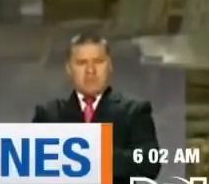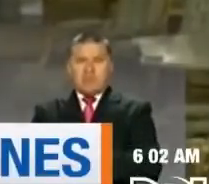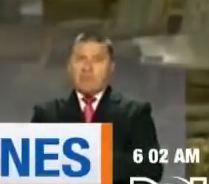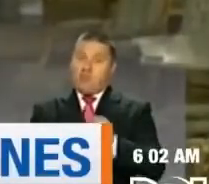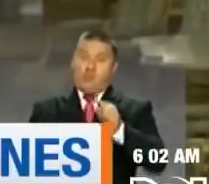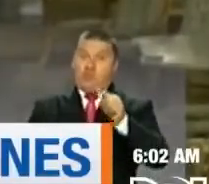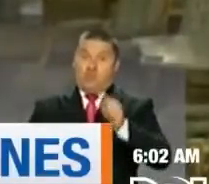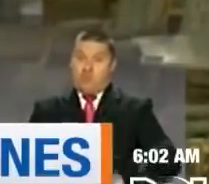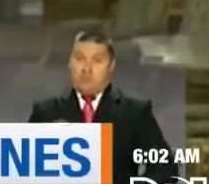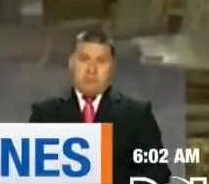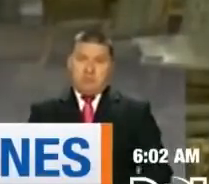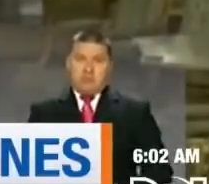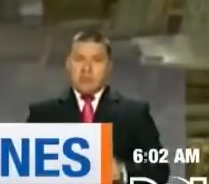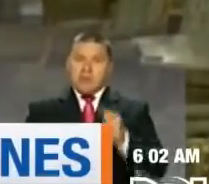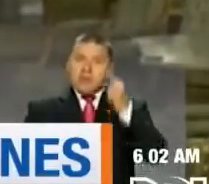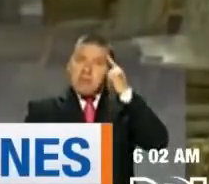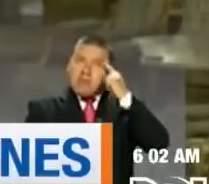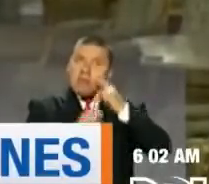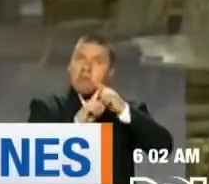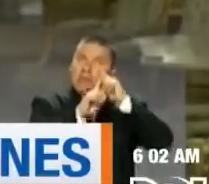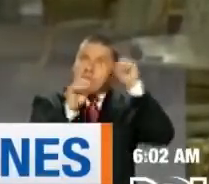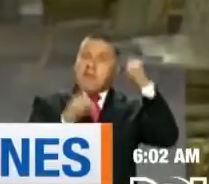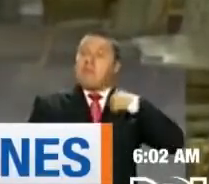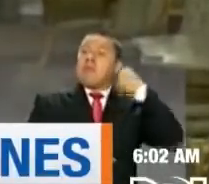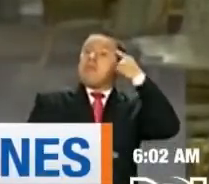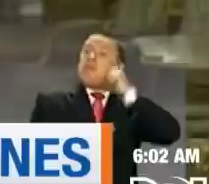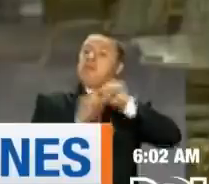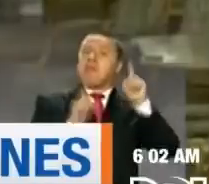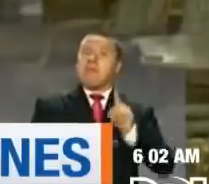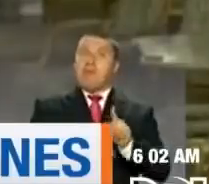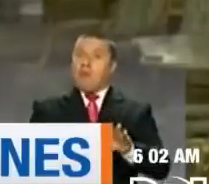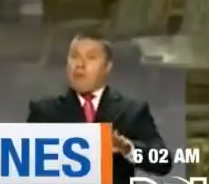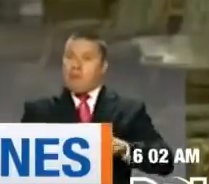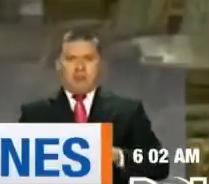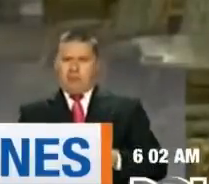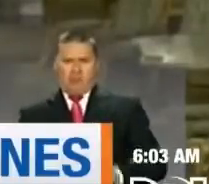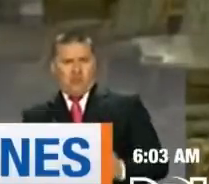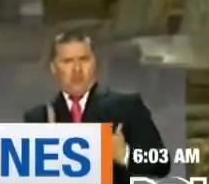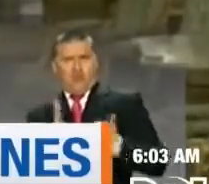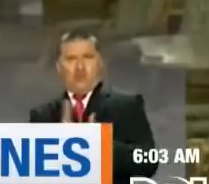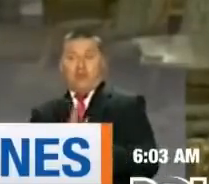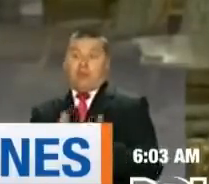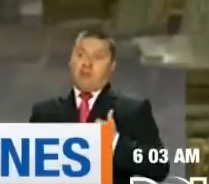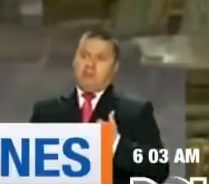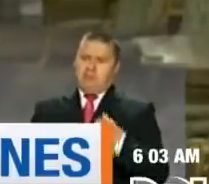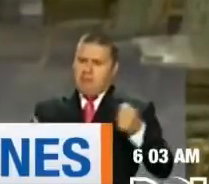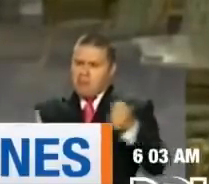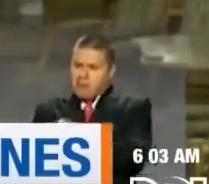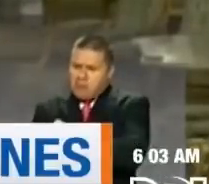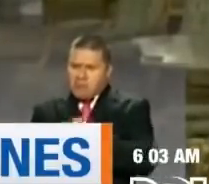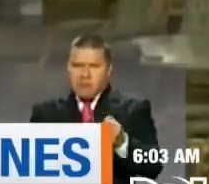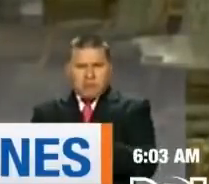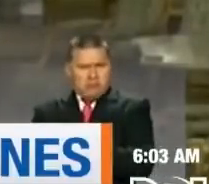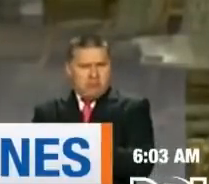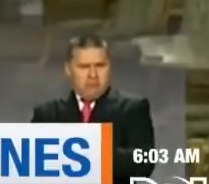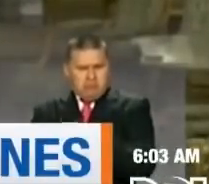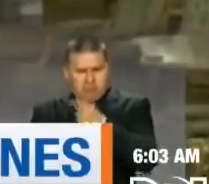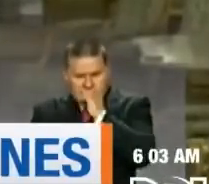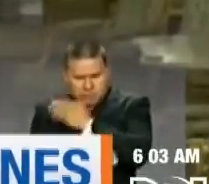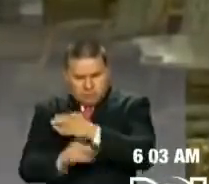Nada, ninguna ideología, absolutamente nada, justifica la aberrante agresión a los más